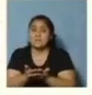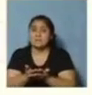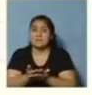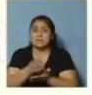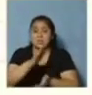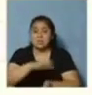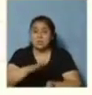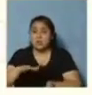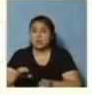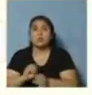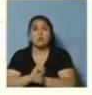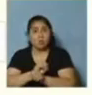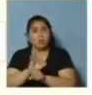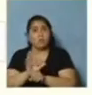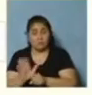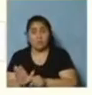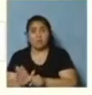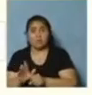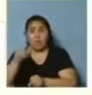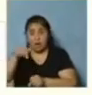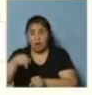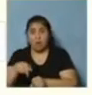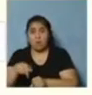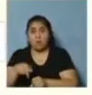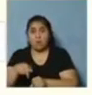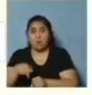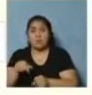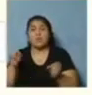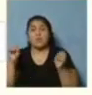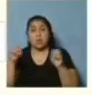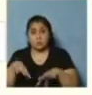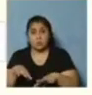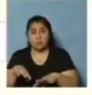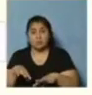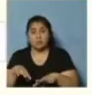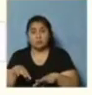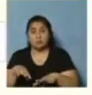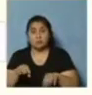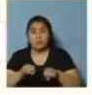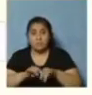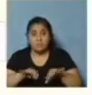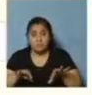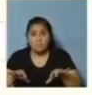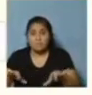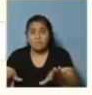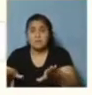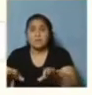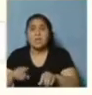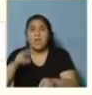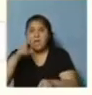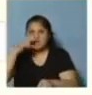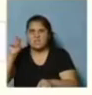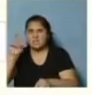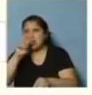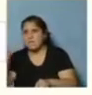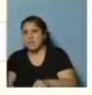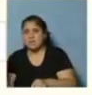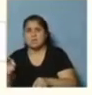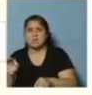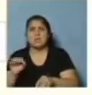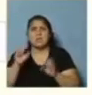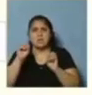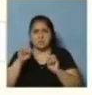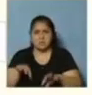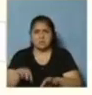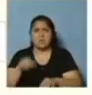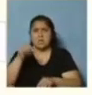de los niños con COVID actualmente, desde que comenzó la pandemia en 2020 y cuando comenzaron los